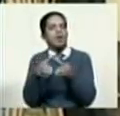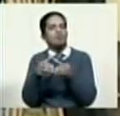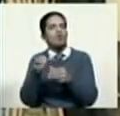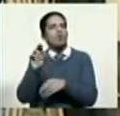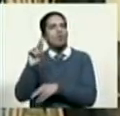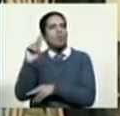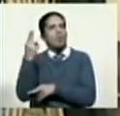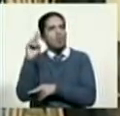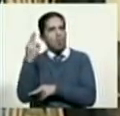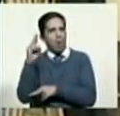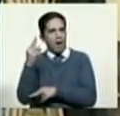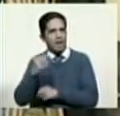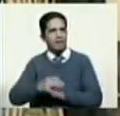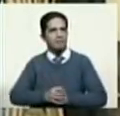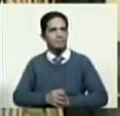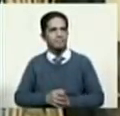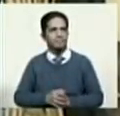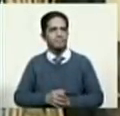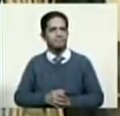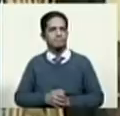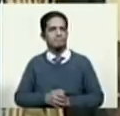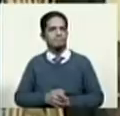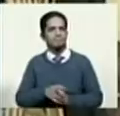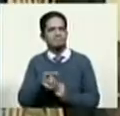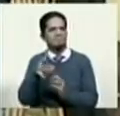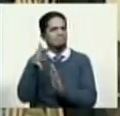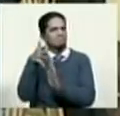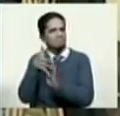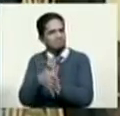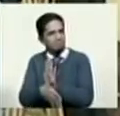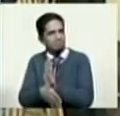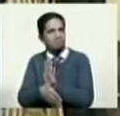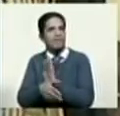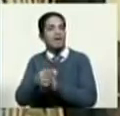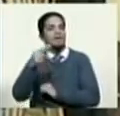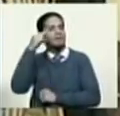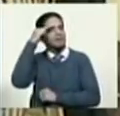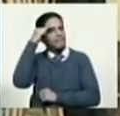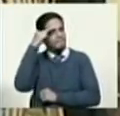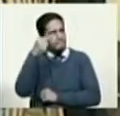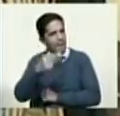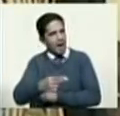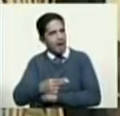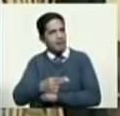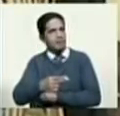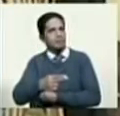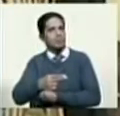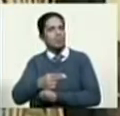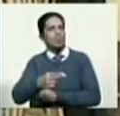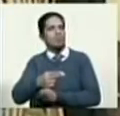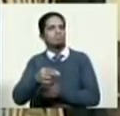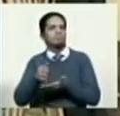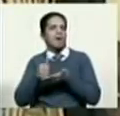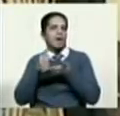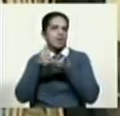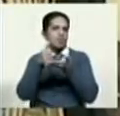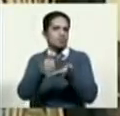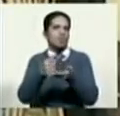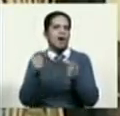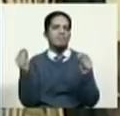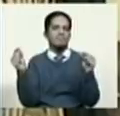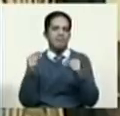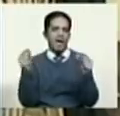que de manera respetuosa da pasos hacia un diálogo